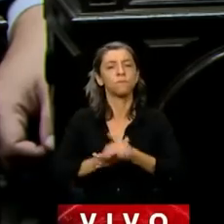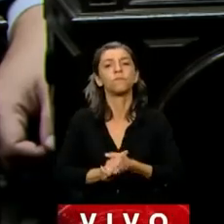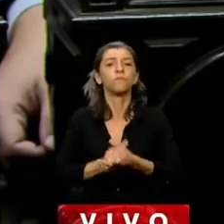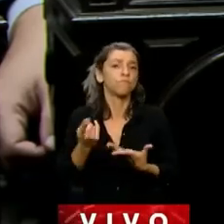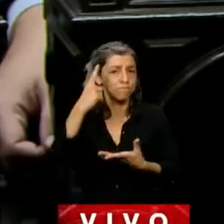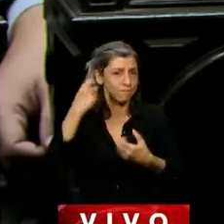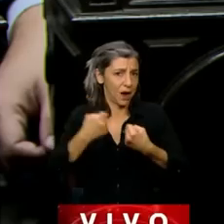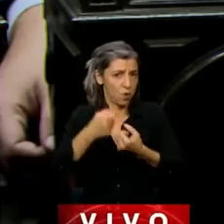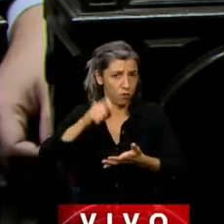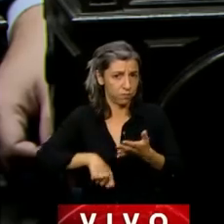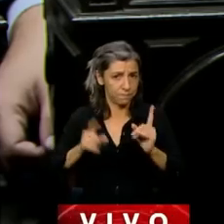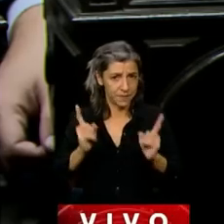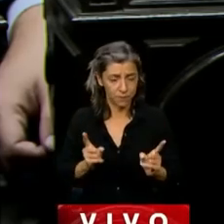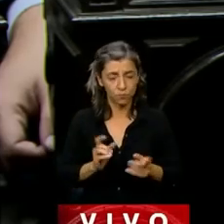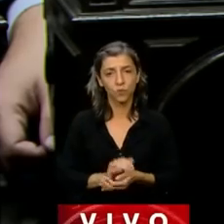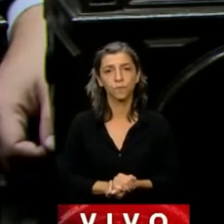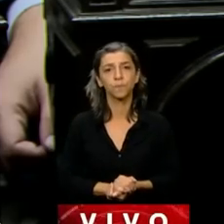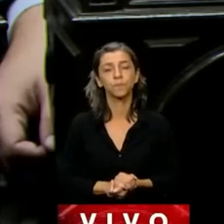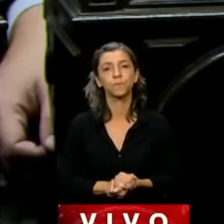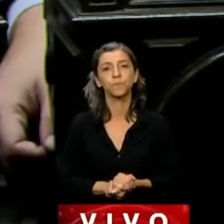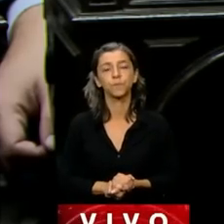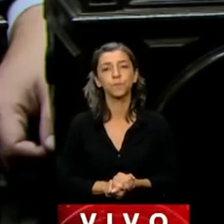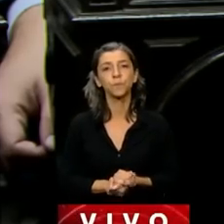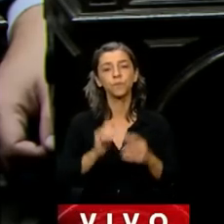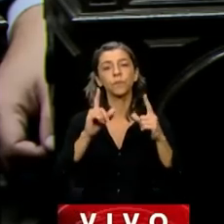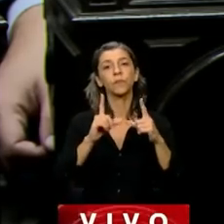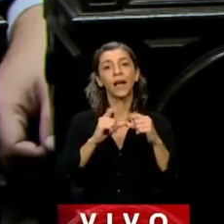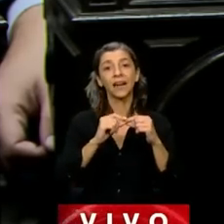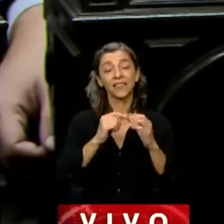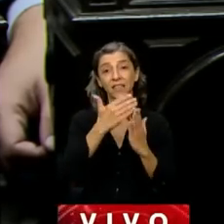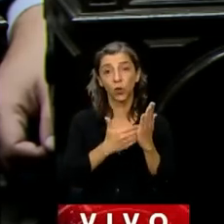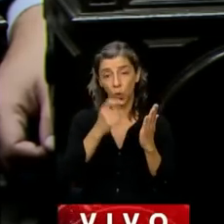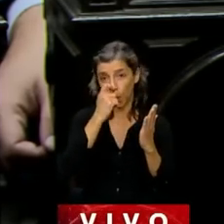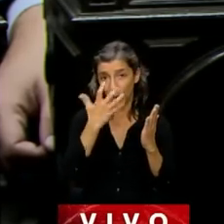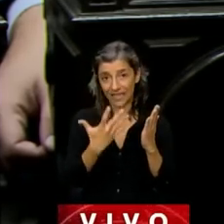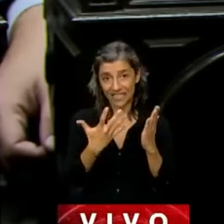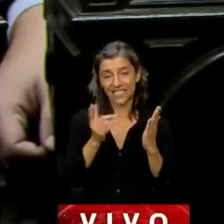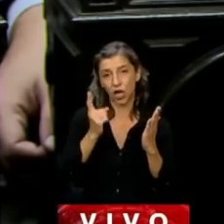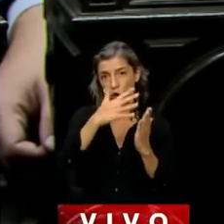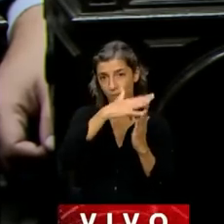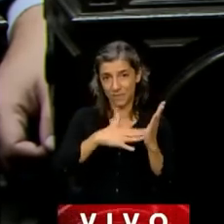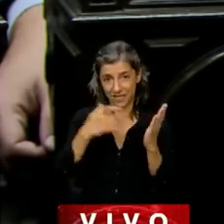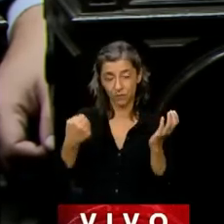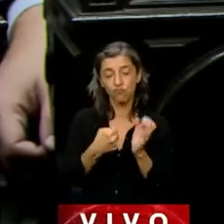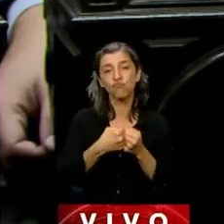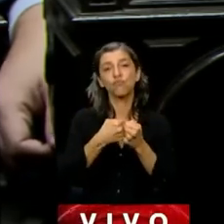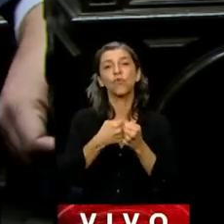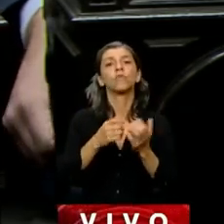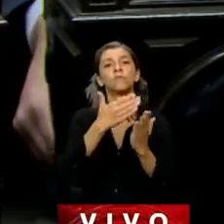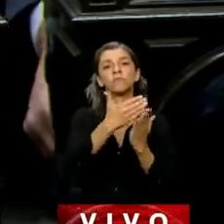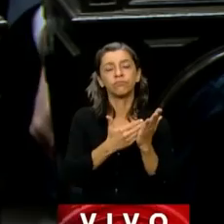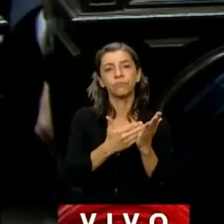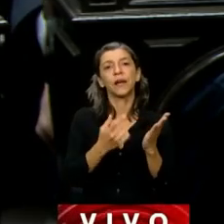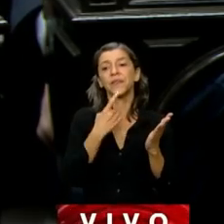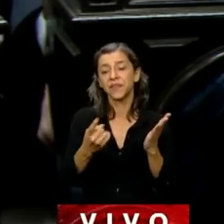constitutivo. Según el artículo 25, del Tratado Constitutivo estará en vigor después de